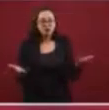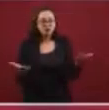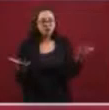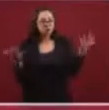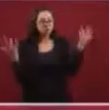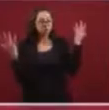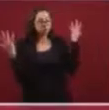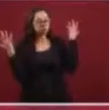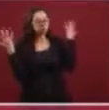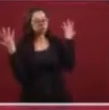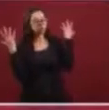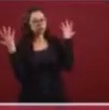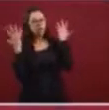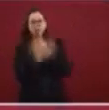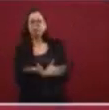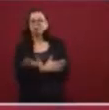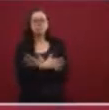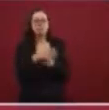anonadado